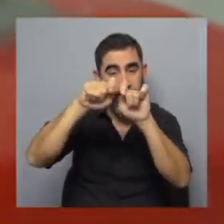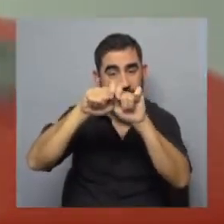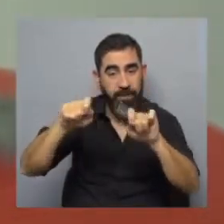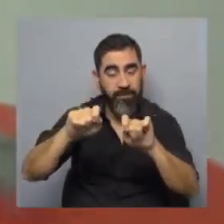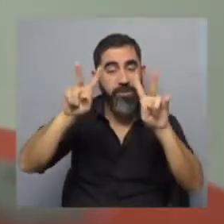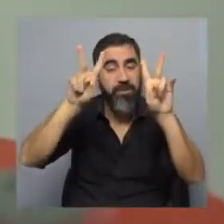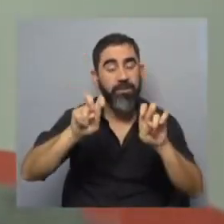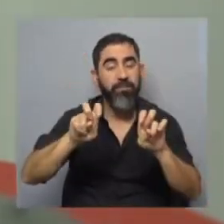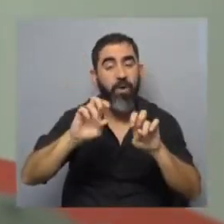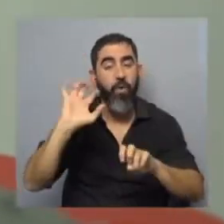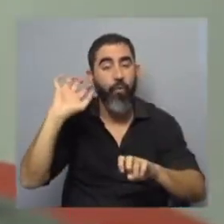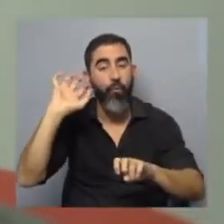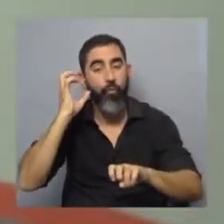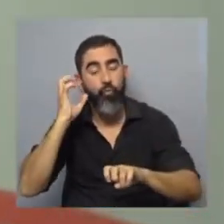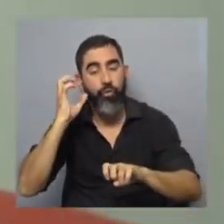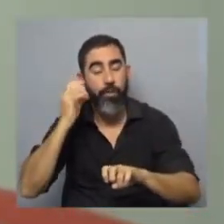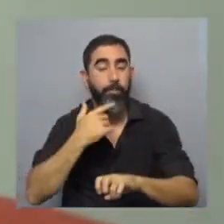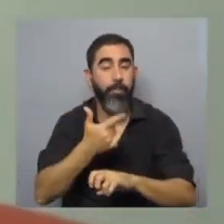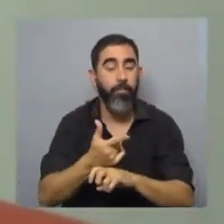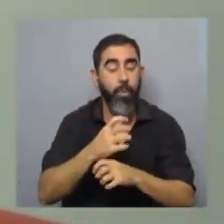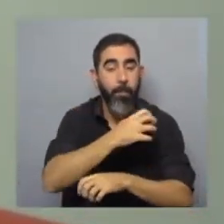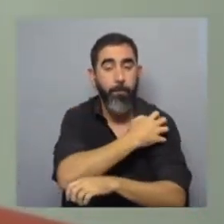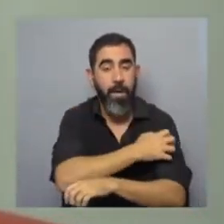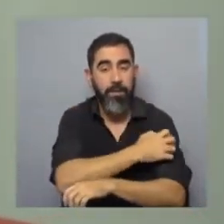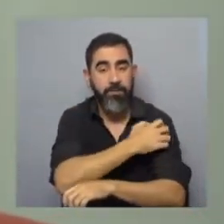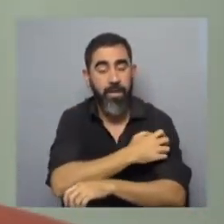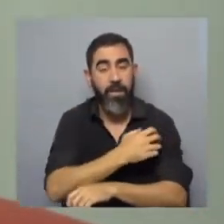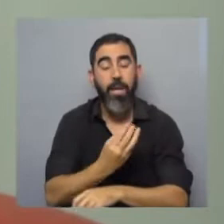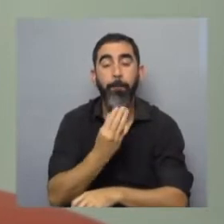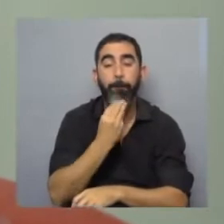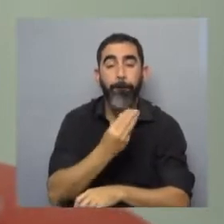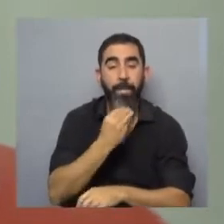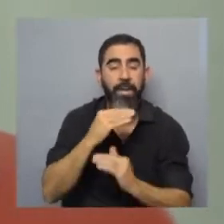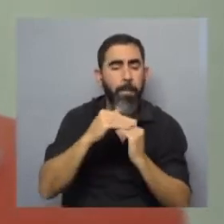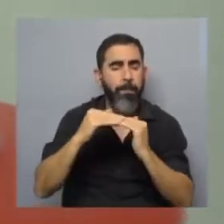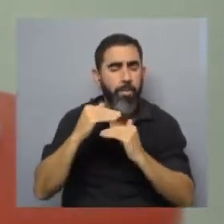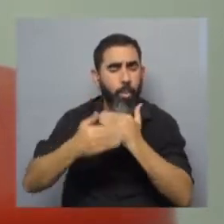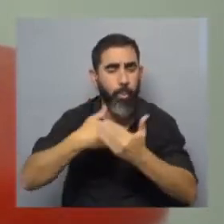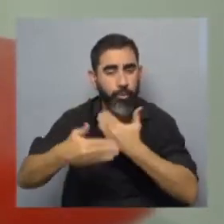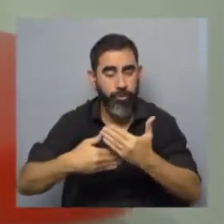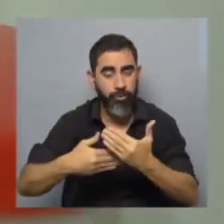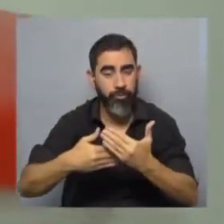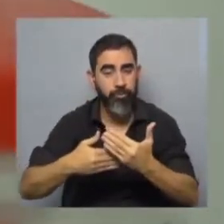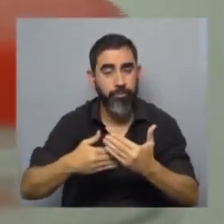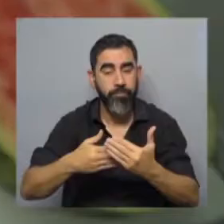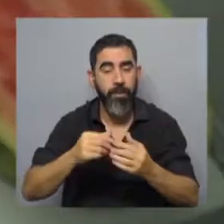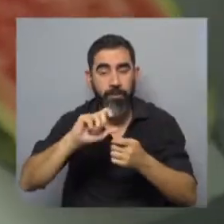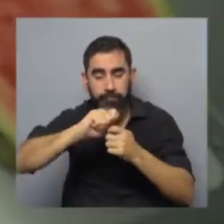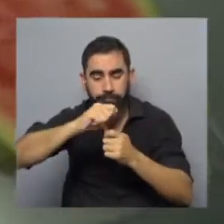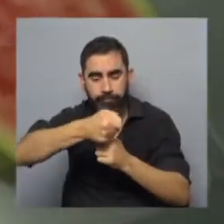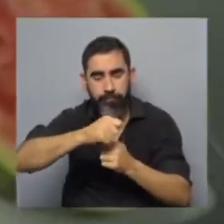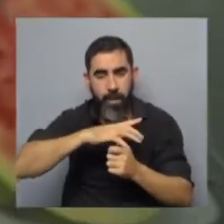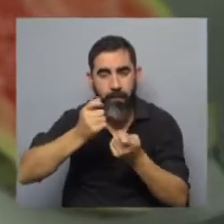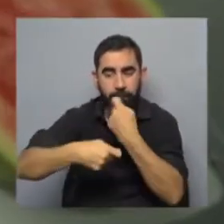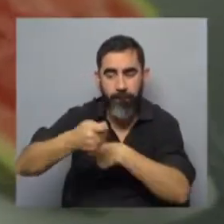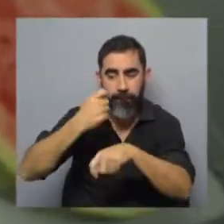a frutas como por ejemplo manzana y pera con mínimo proceso, que es la obtención de gajitos para